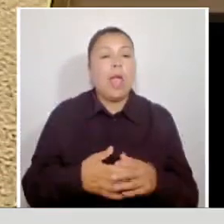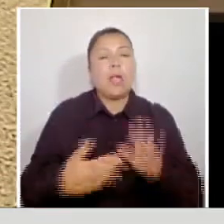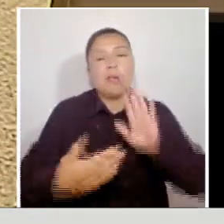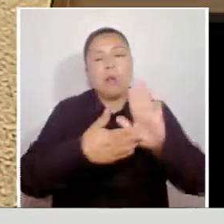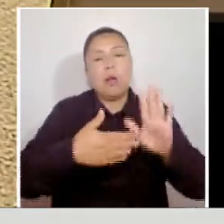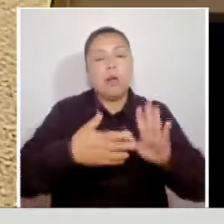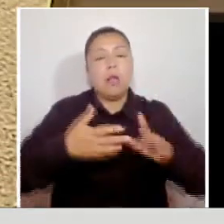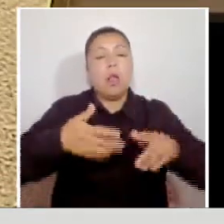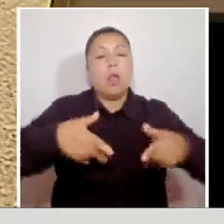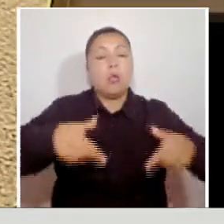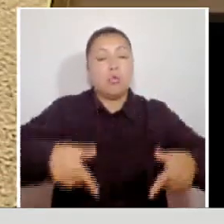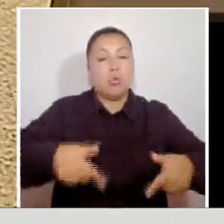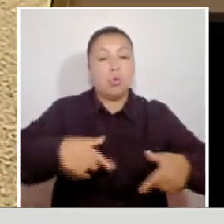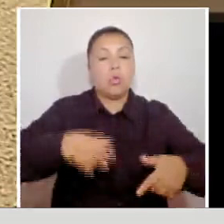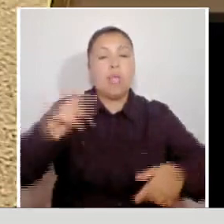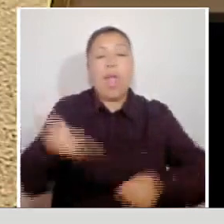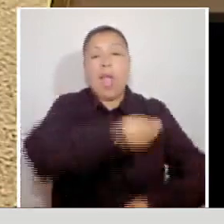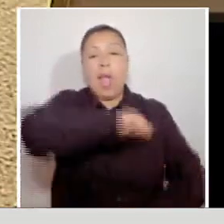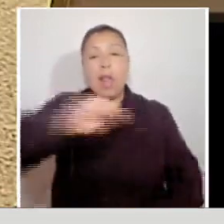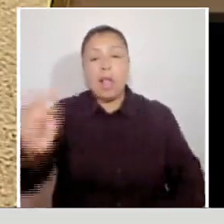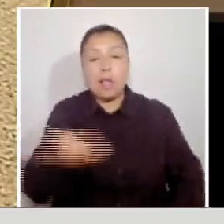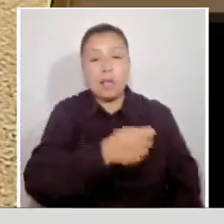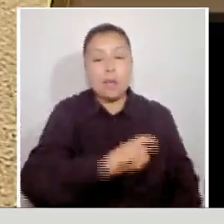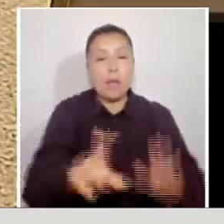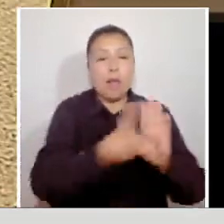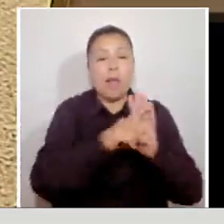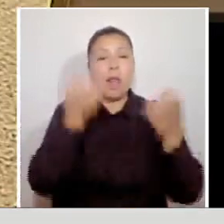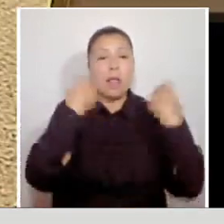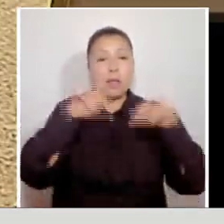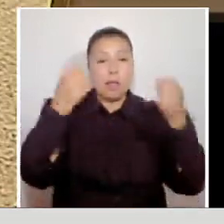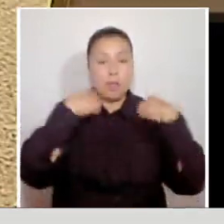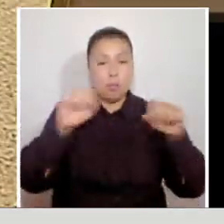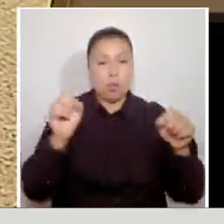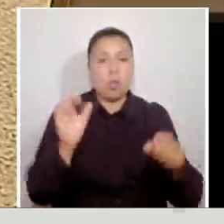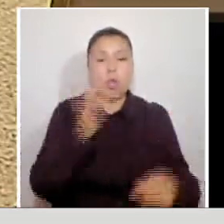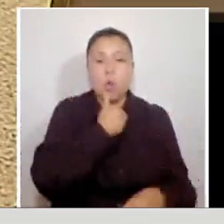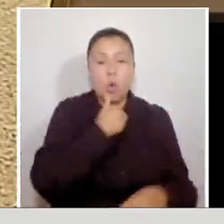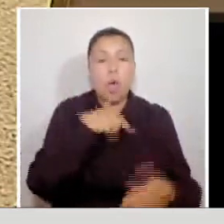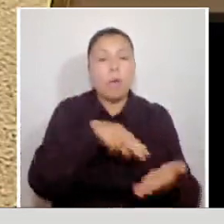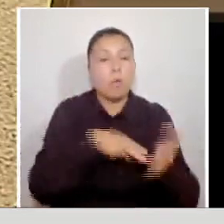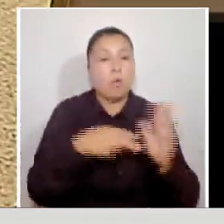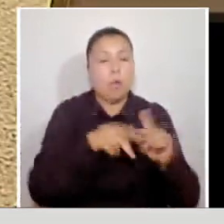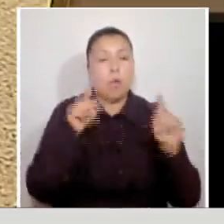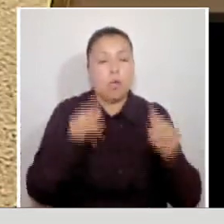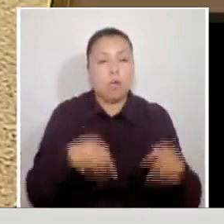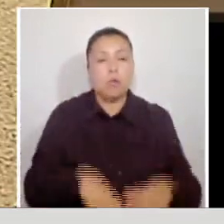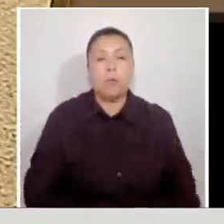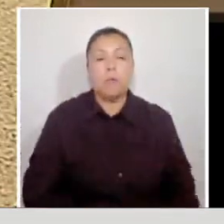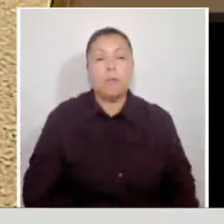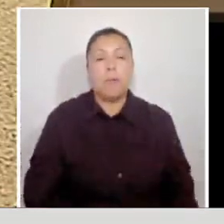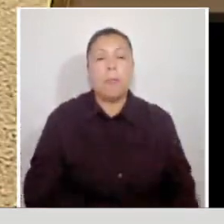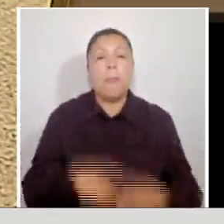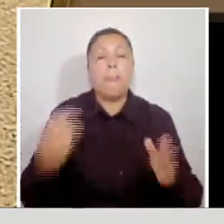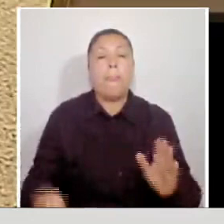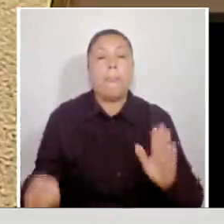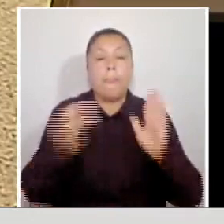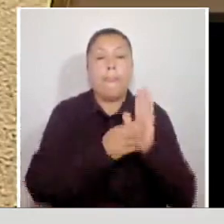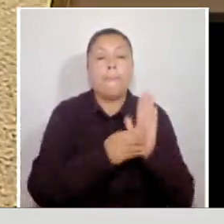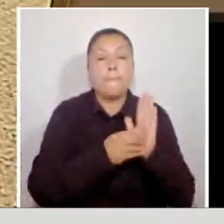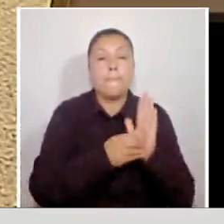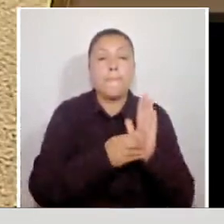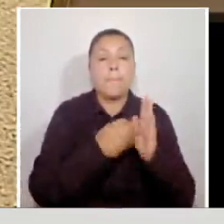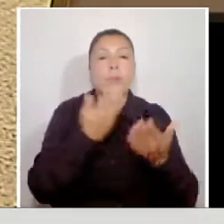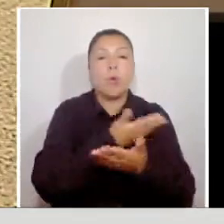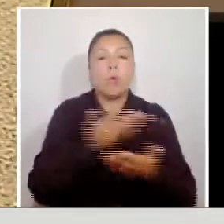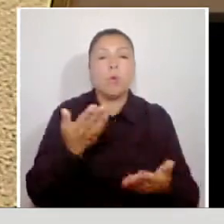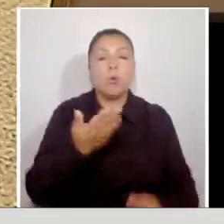embargo tenemos la grima que está por la ley del deporte y sin embargo no hay no hay problemas en eso es más usted señor presidente si